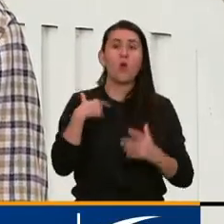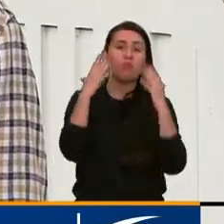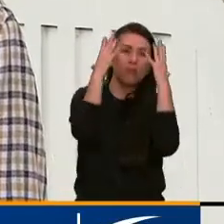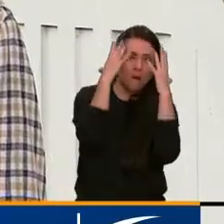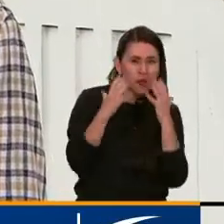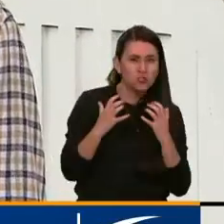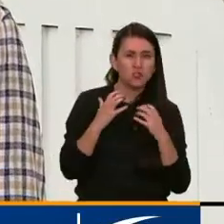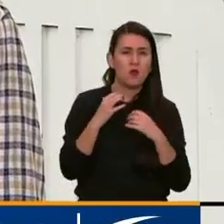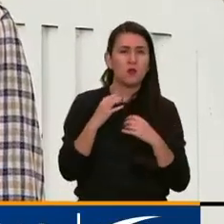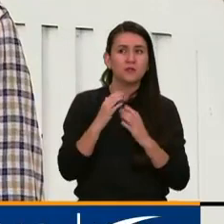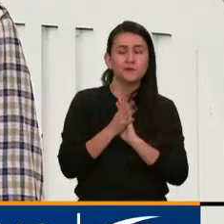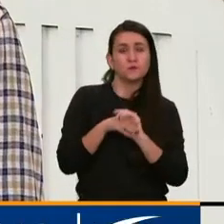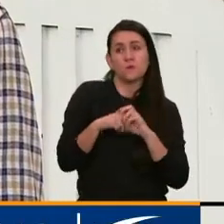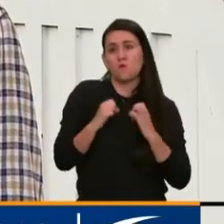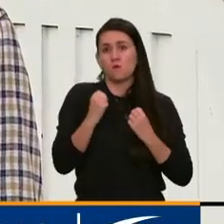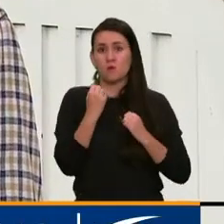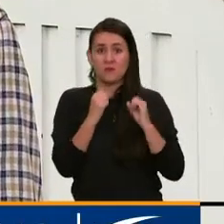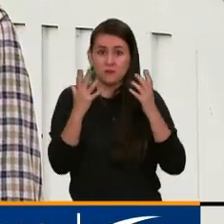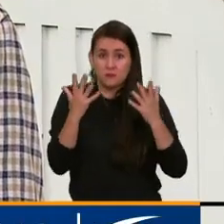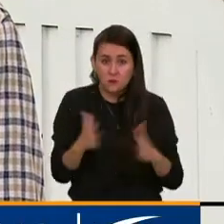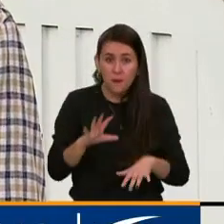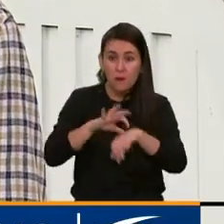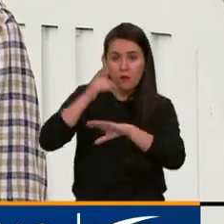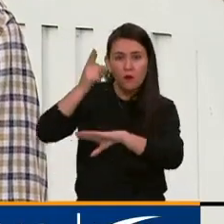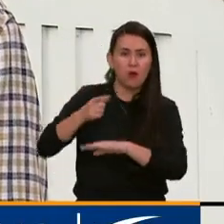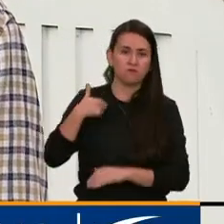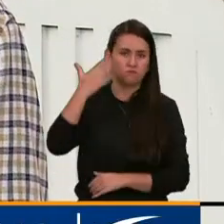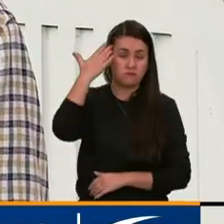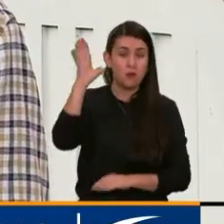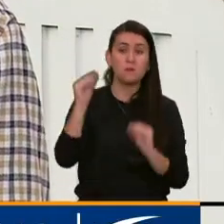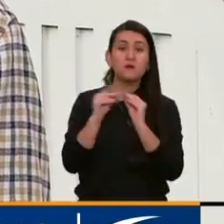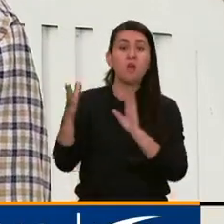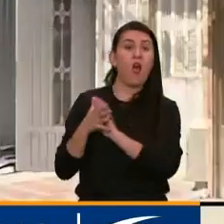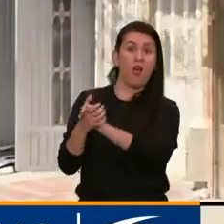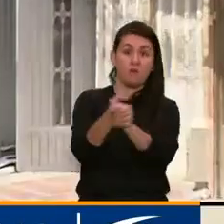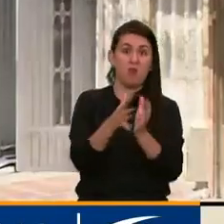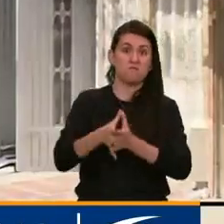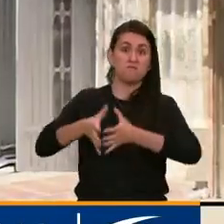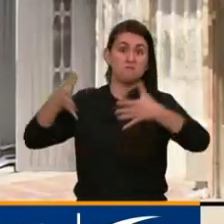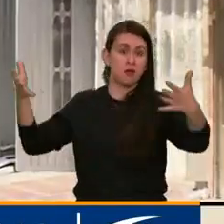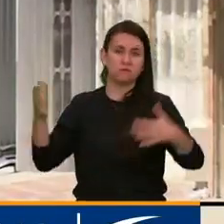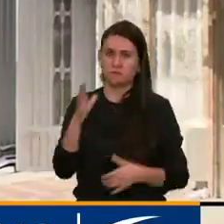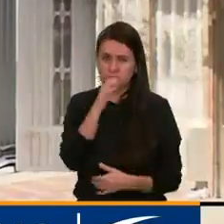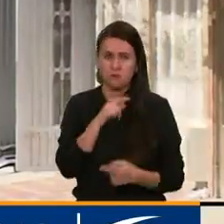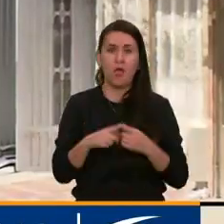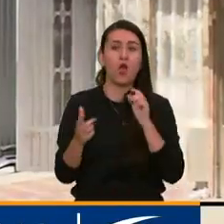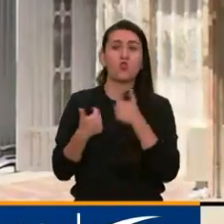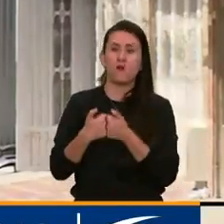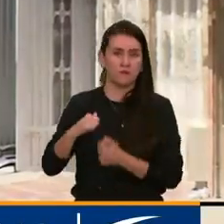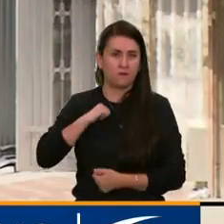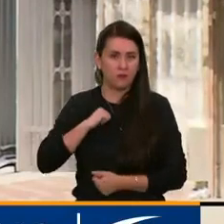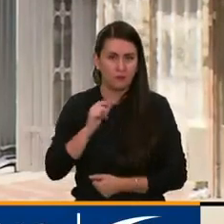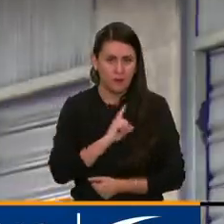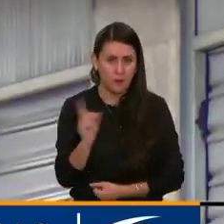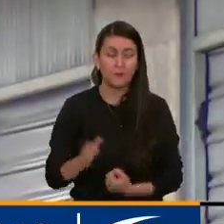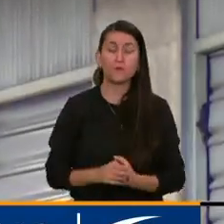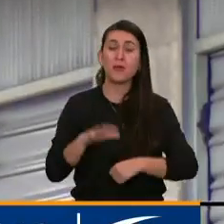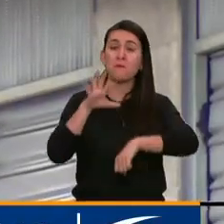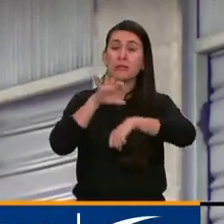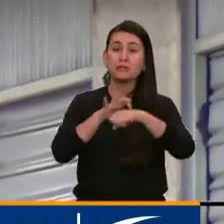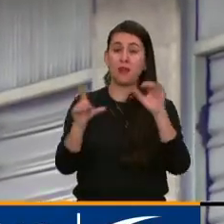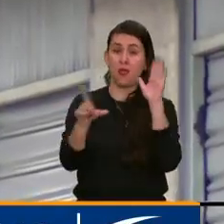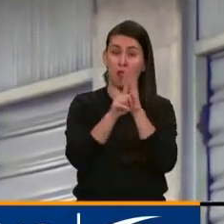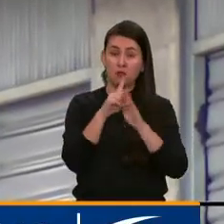pues no. Aparte que él era de muy pocos amigos y novia no tenía. En Bogotá, según cifras de Medicina Legal, se han